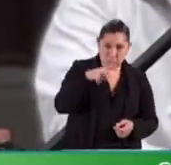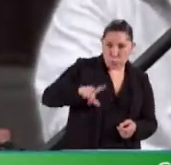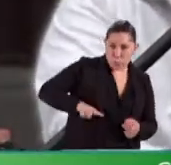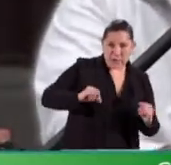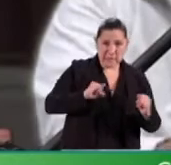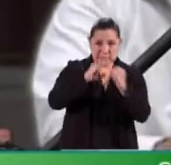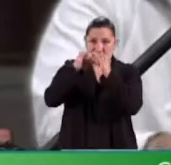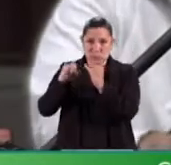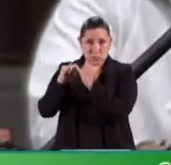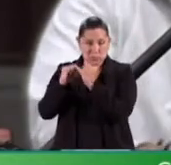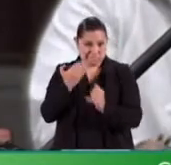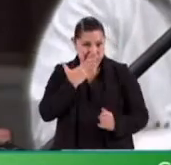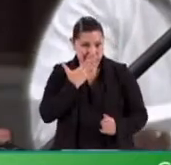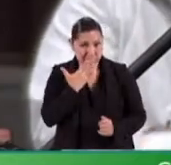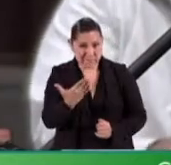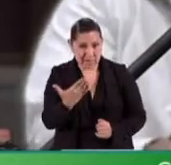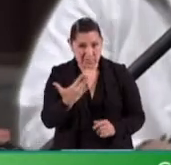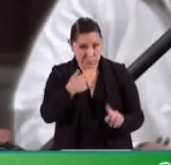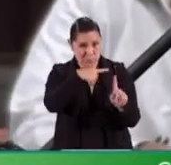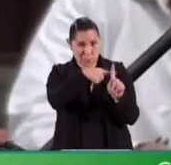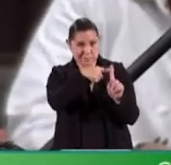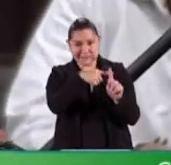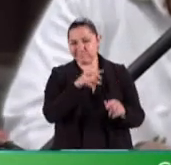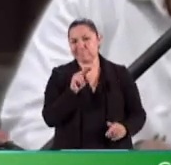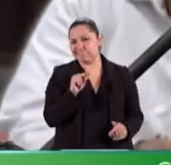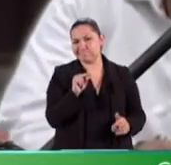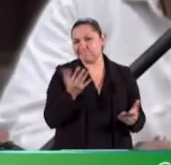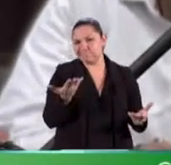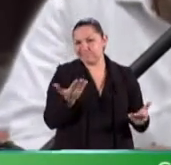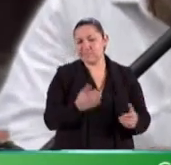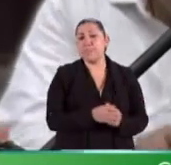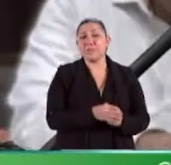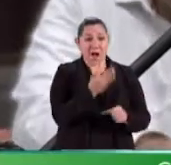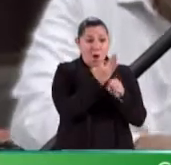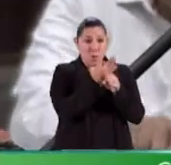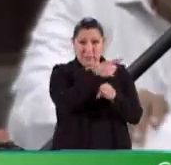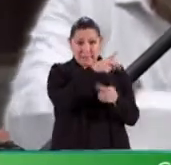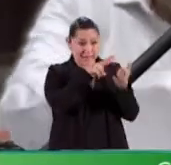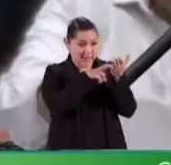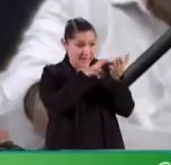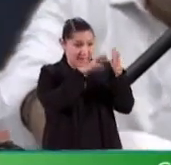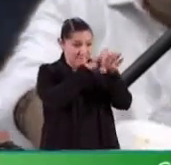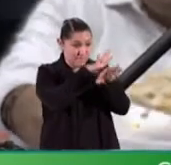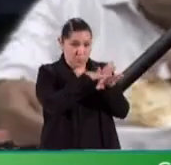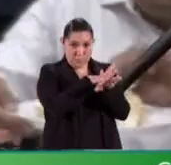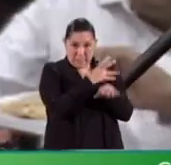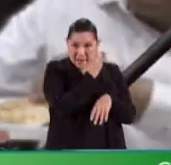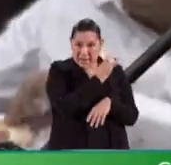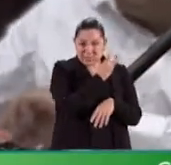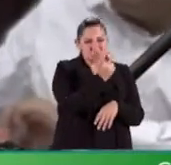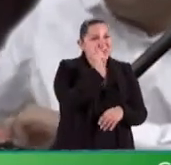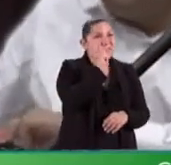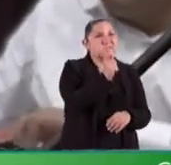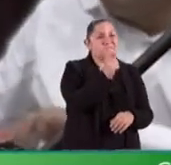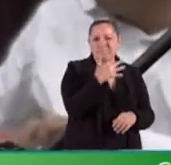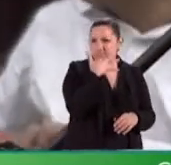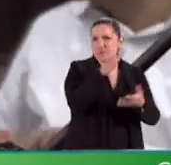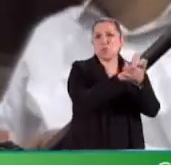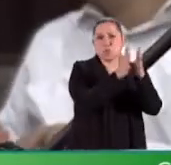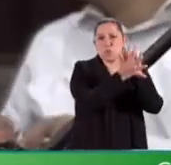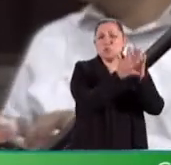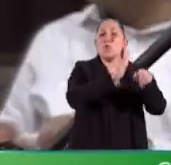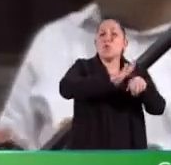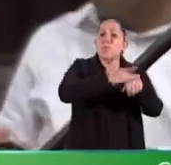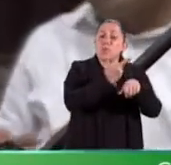Esta reforma al Poder Judicial es un acto de corrupción. ¿Por qué? La corrupción es la captura de lo público. El